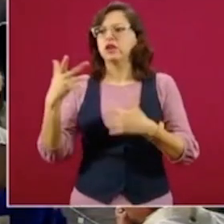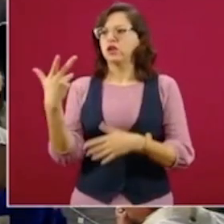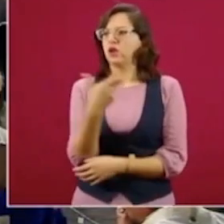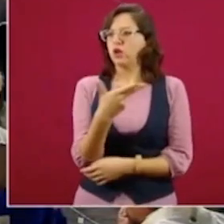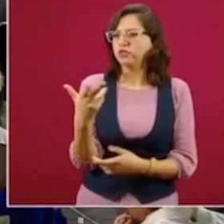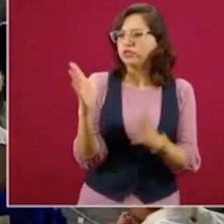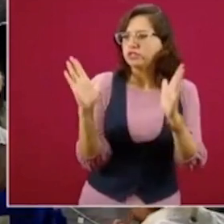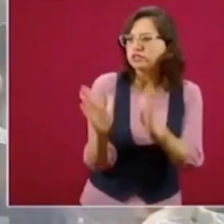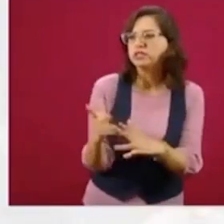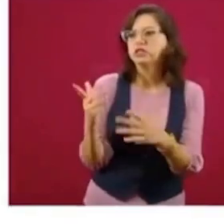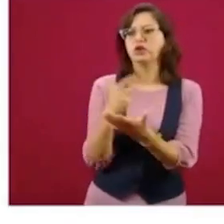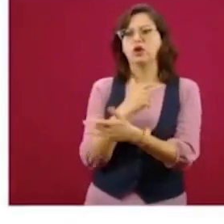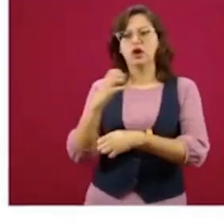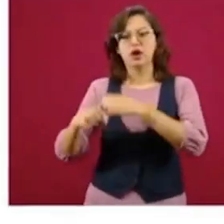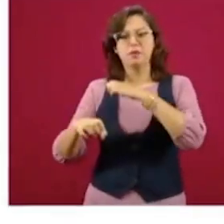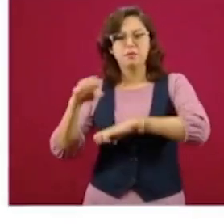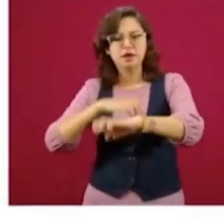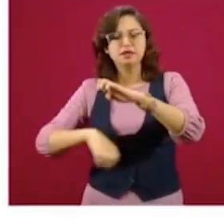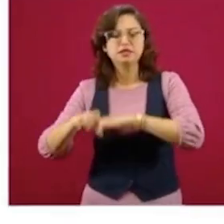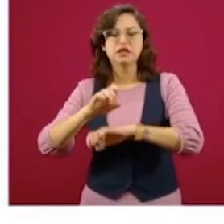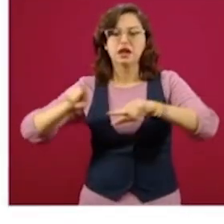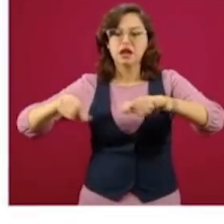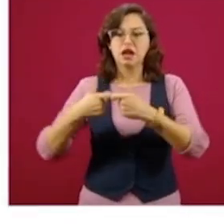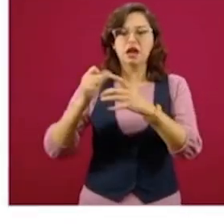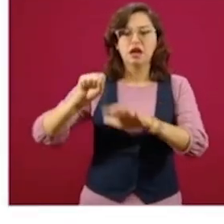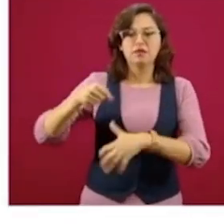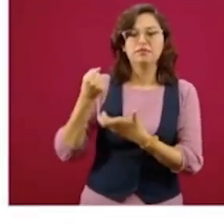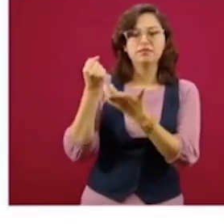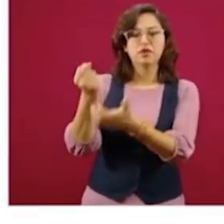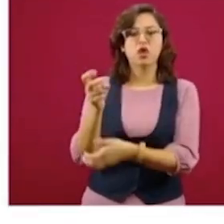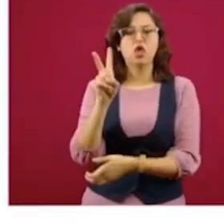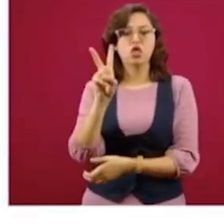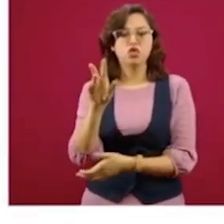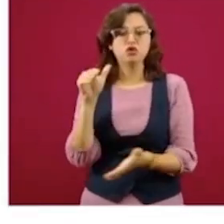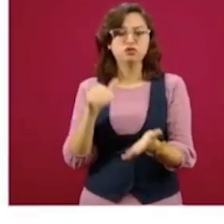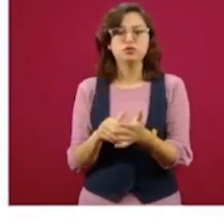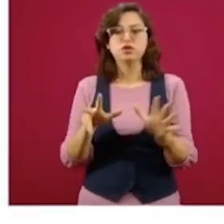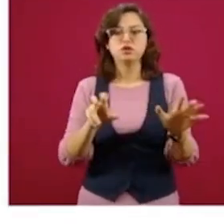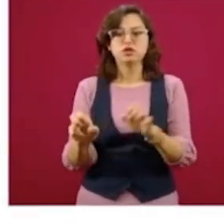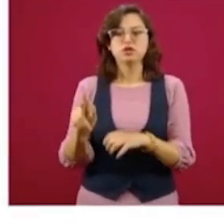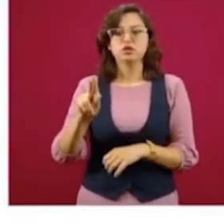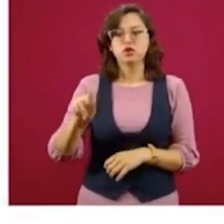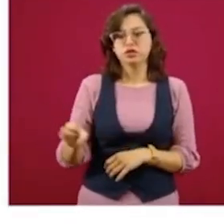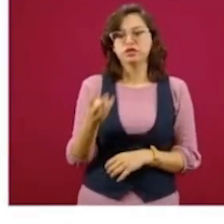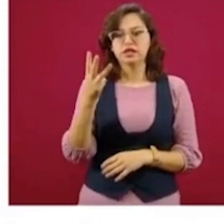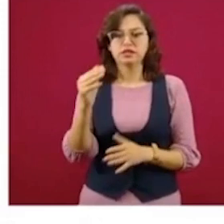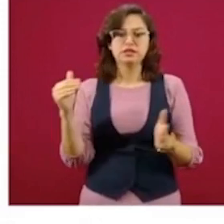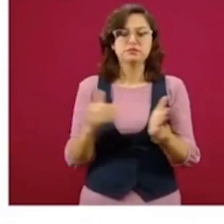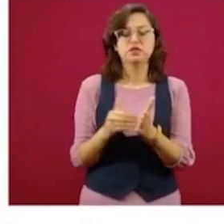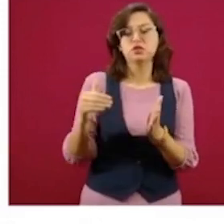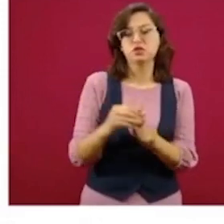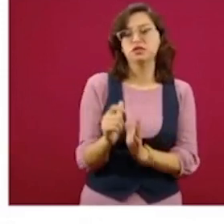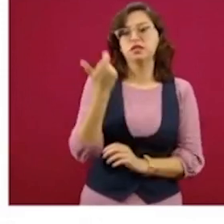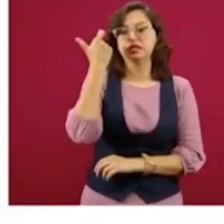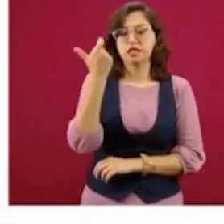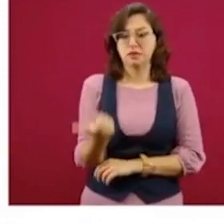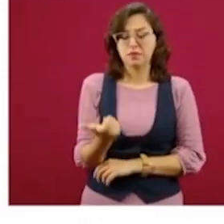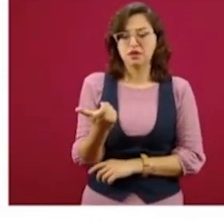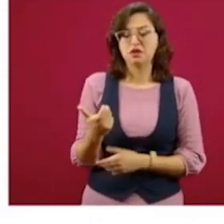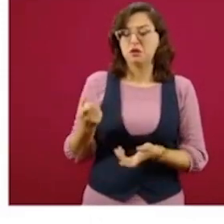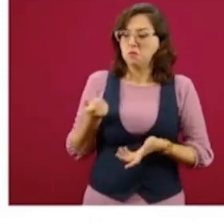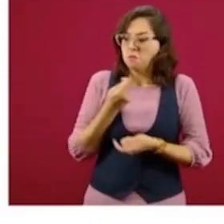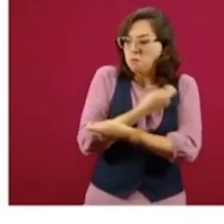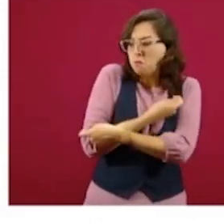es de dos mil 883 millones de pesos esto en los últimos 13 días es la inyección a la economía